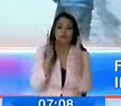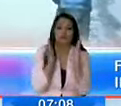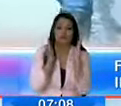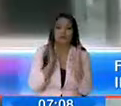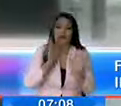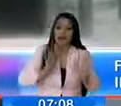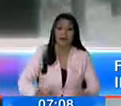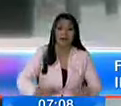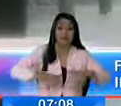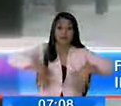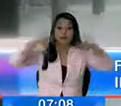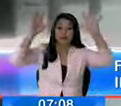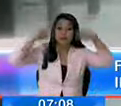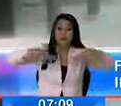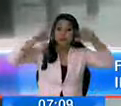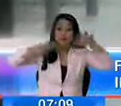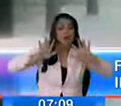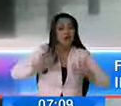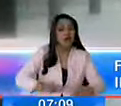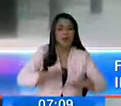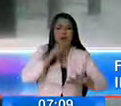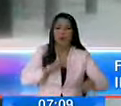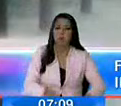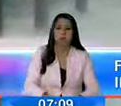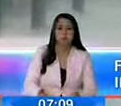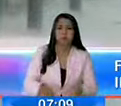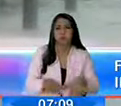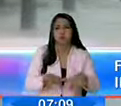llueve, tienen que padecer de inundaciones.